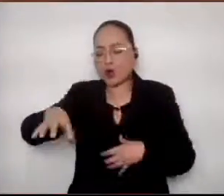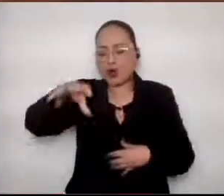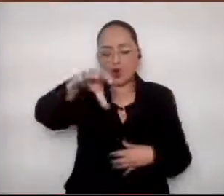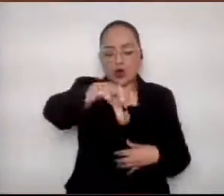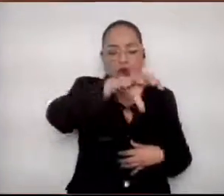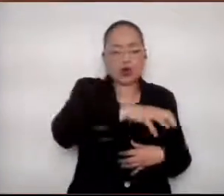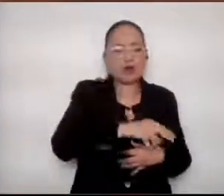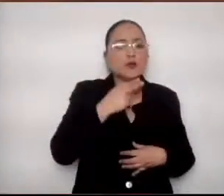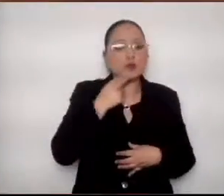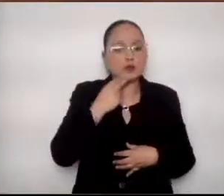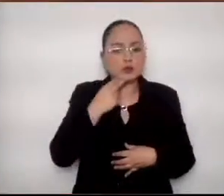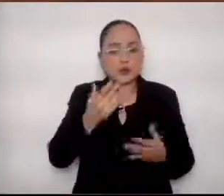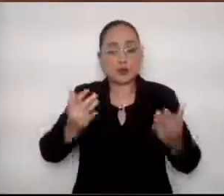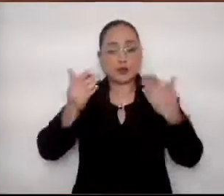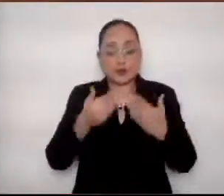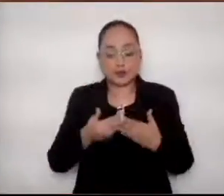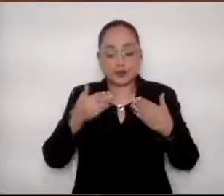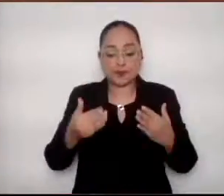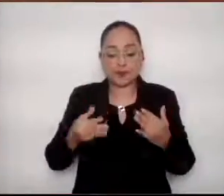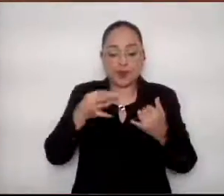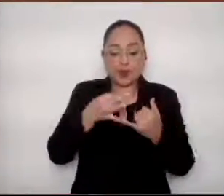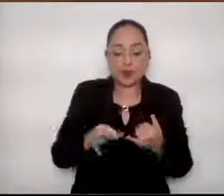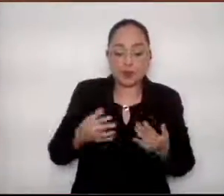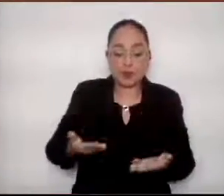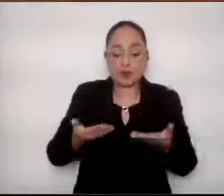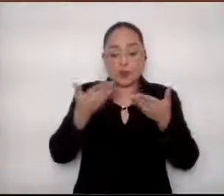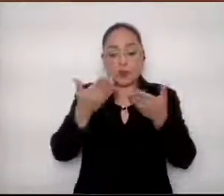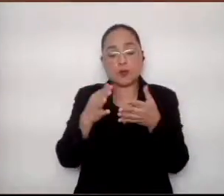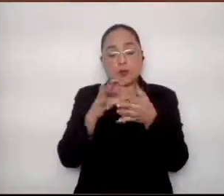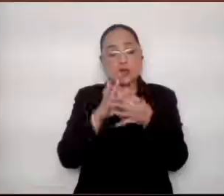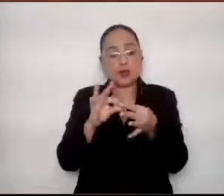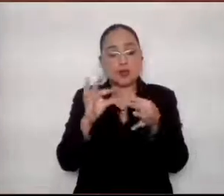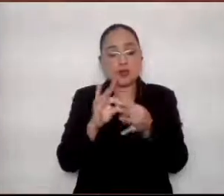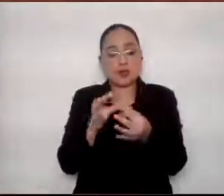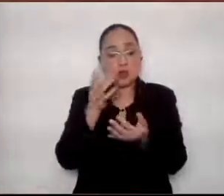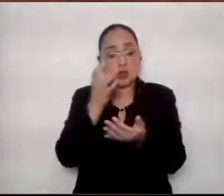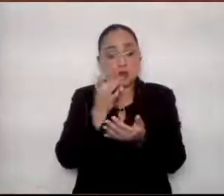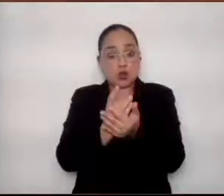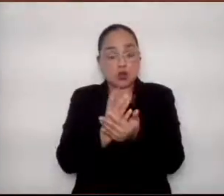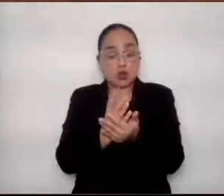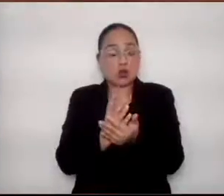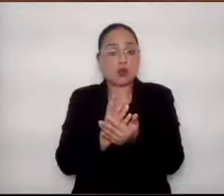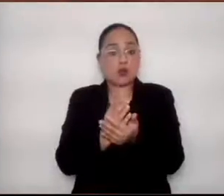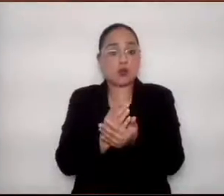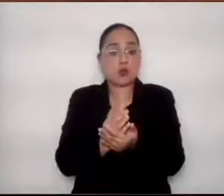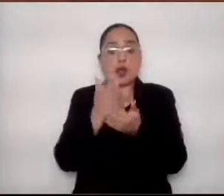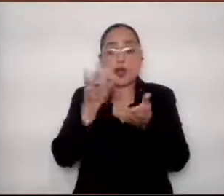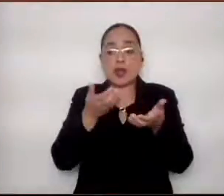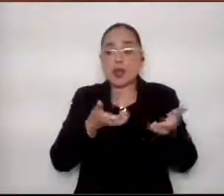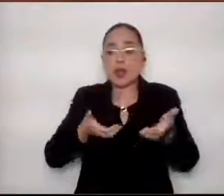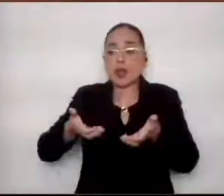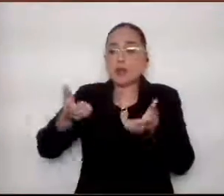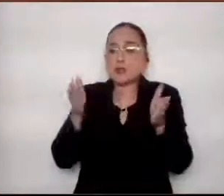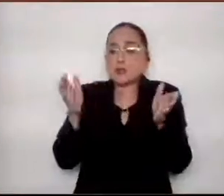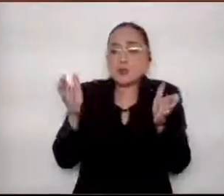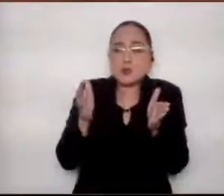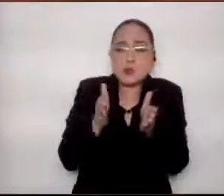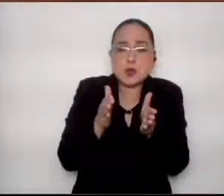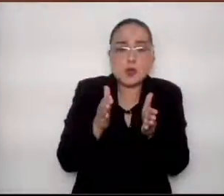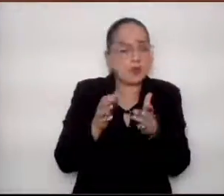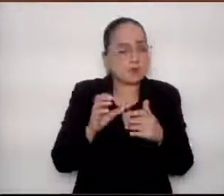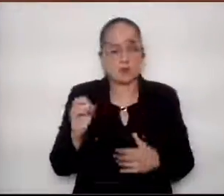mi comentario. No nada más están en las vialidades secundarias o entre las calles, ahora se han